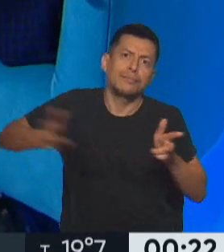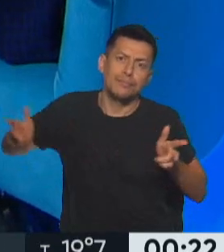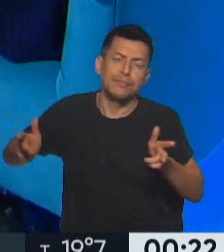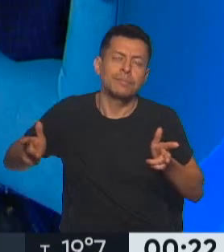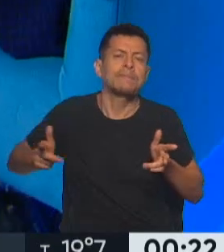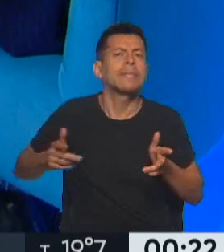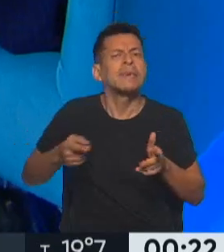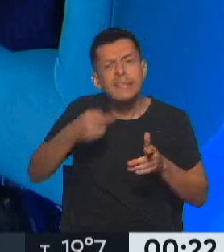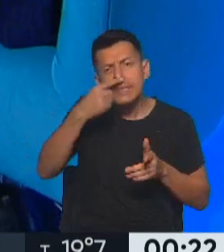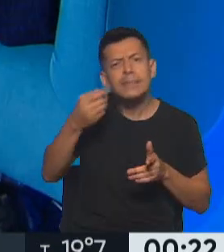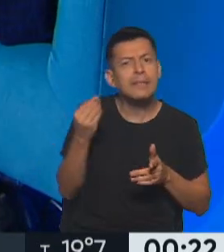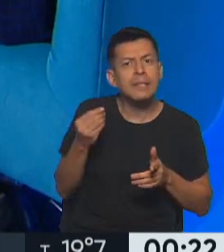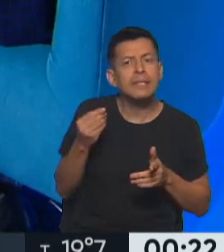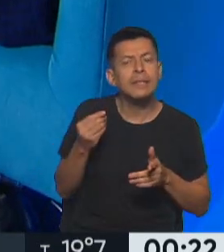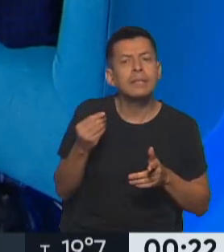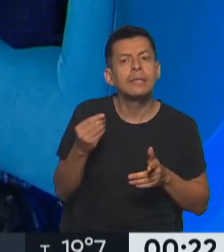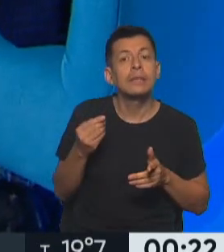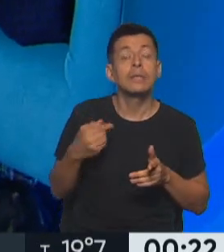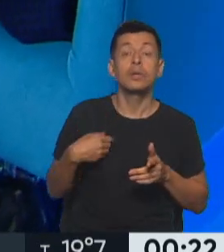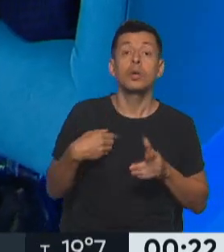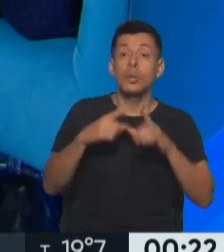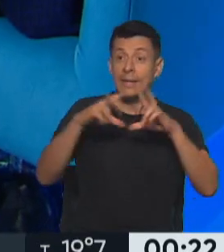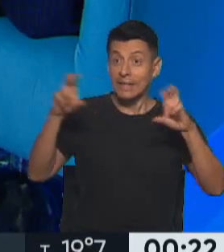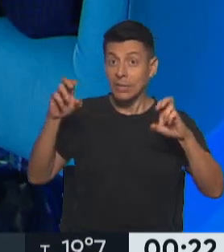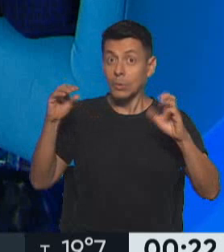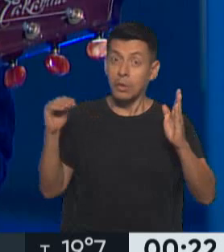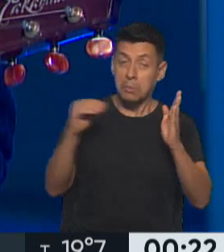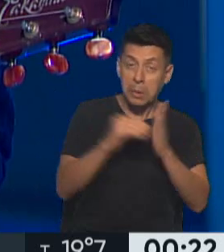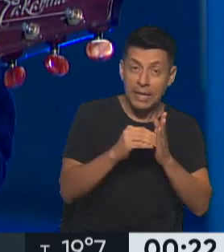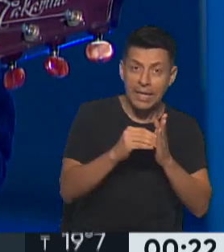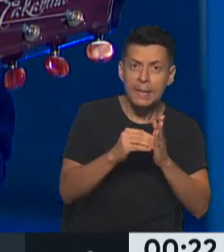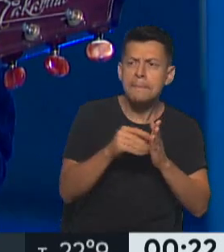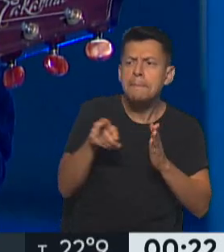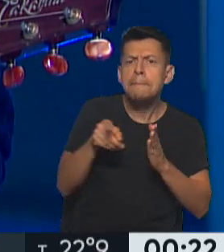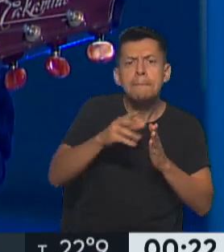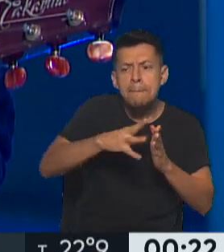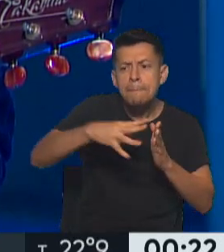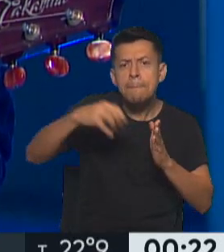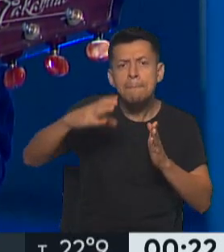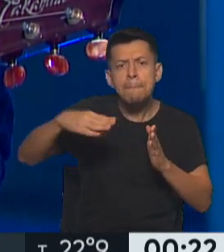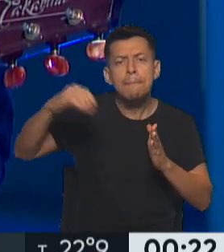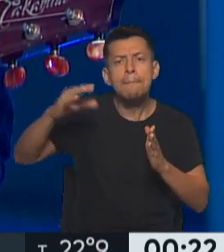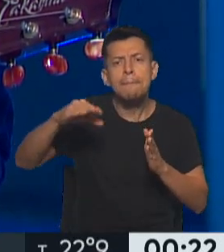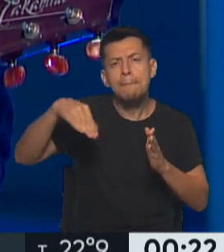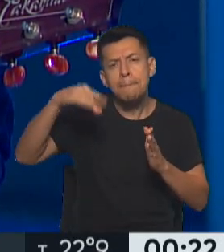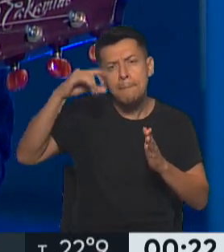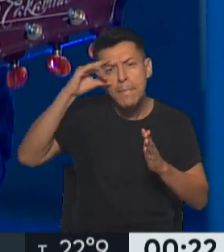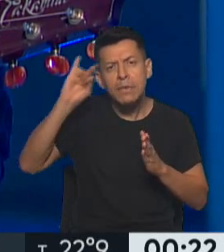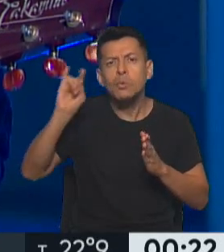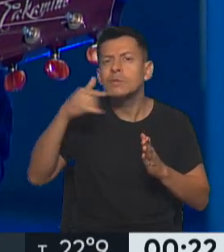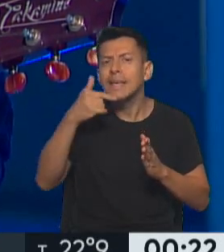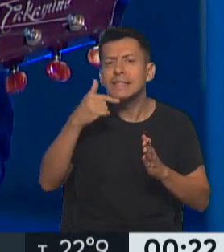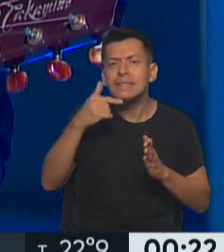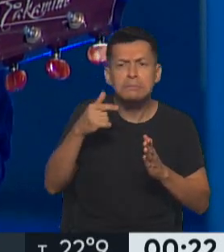la atención, que fue posterior a haberle puesto el título, fue características de las medusas. Y entre las más llamativas hay